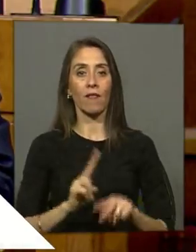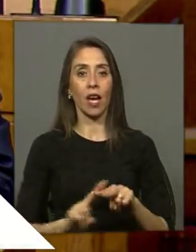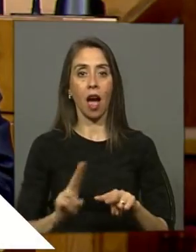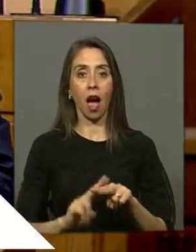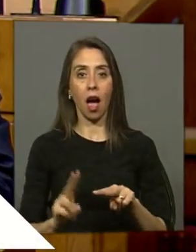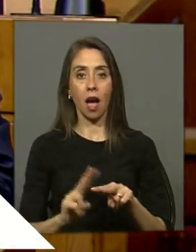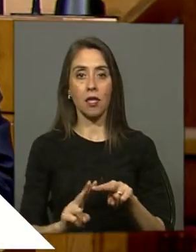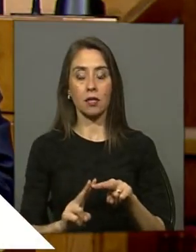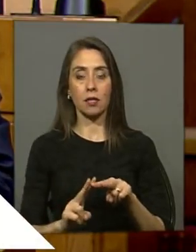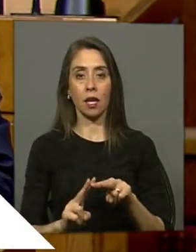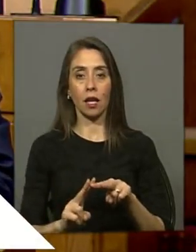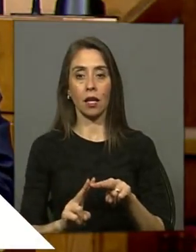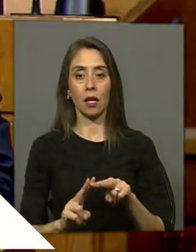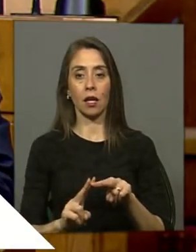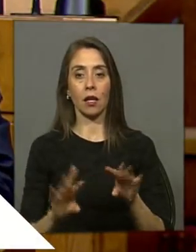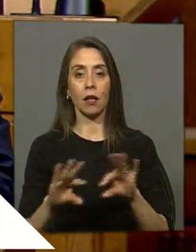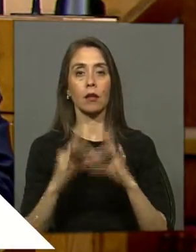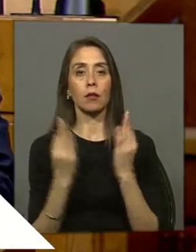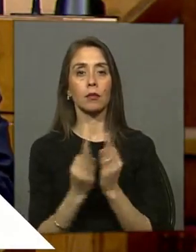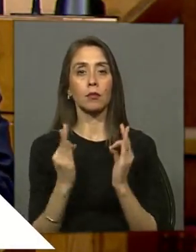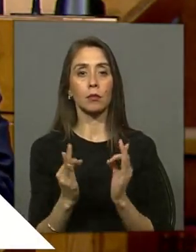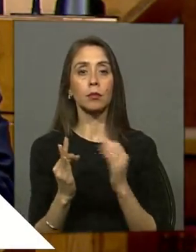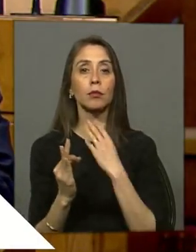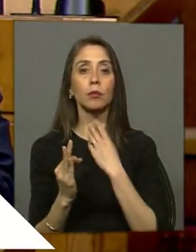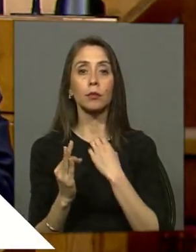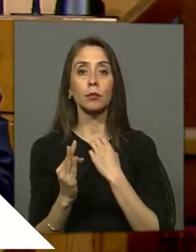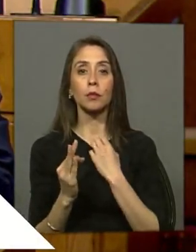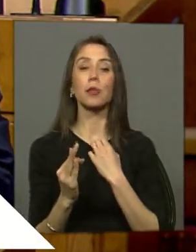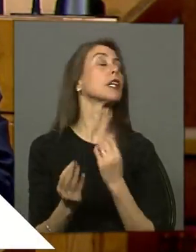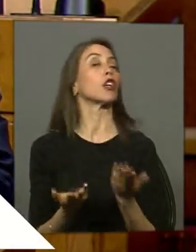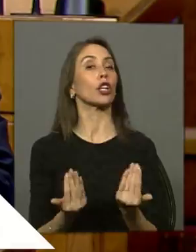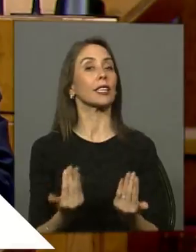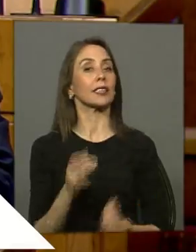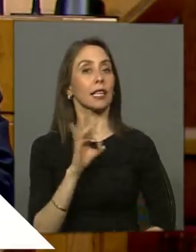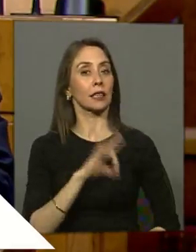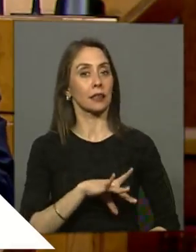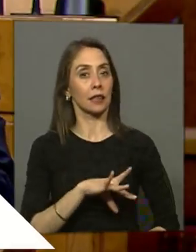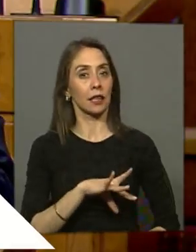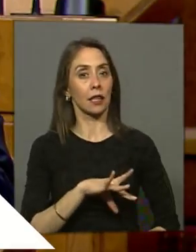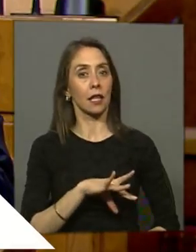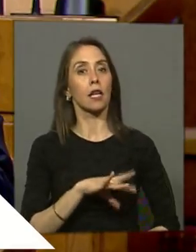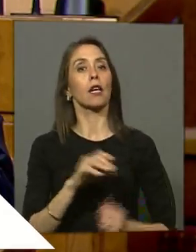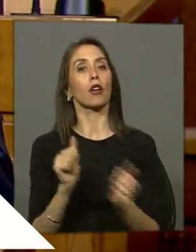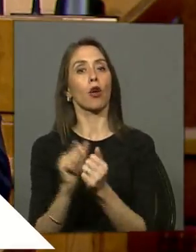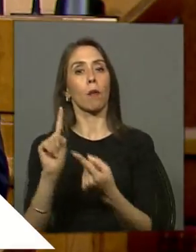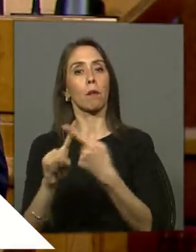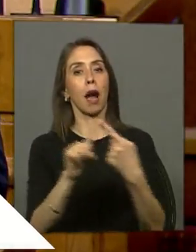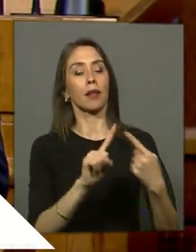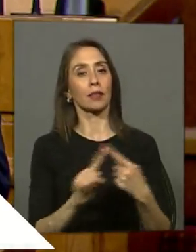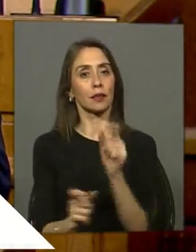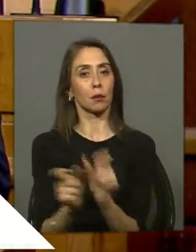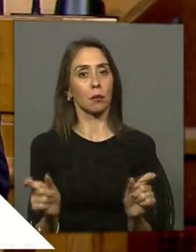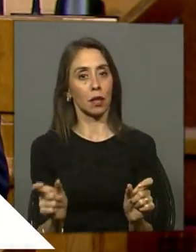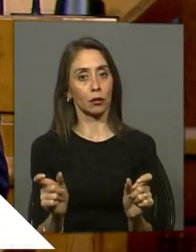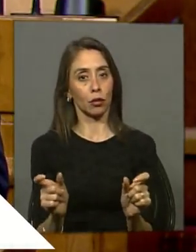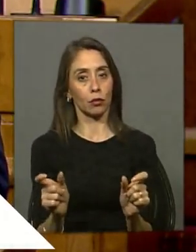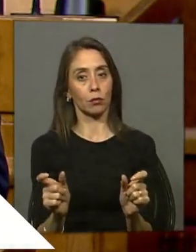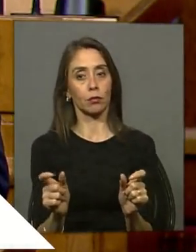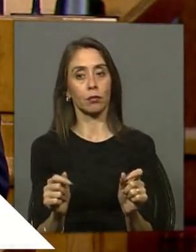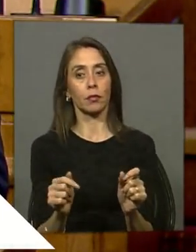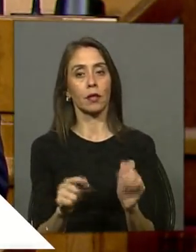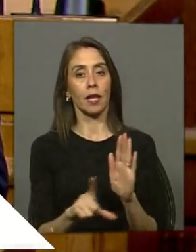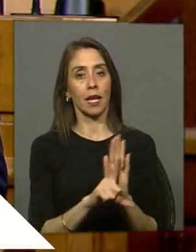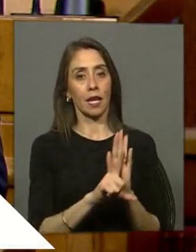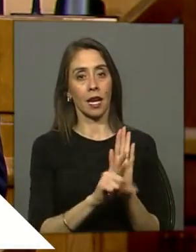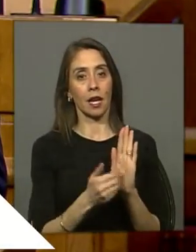forma absolutamente entendiendo las necesidades del país participativa sobre todo porque se le entregan a través de